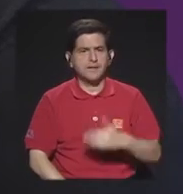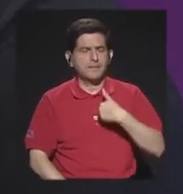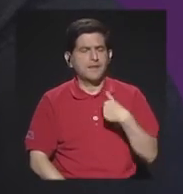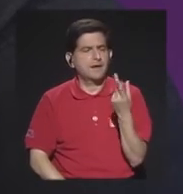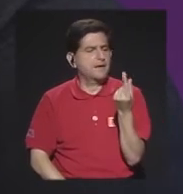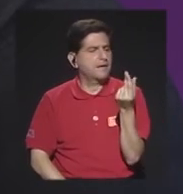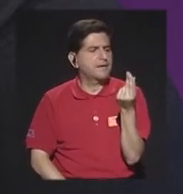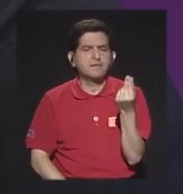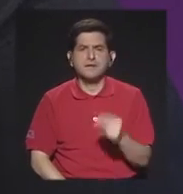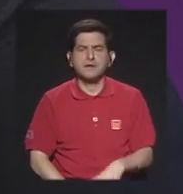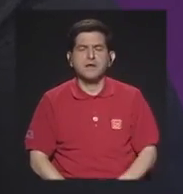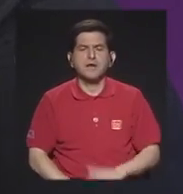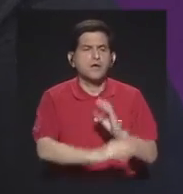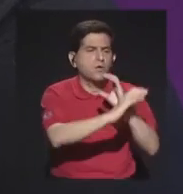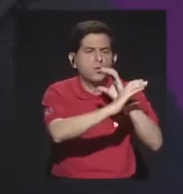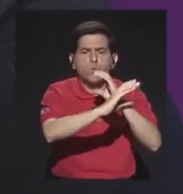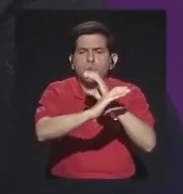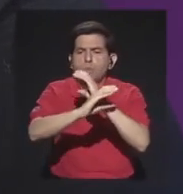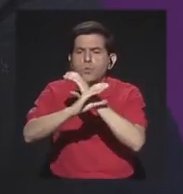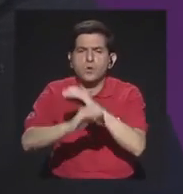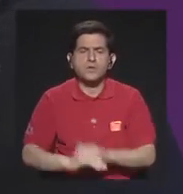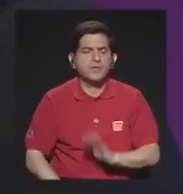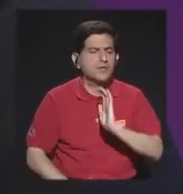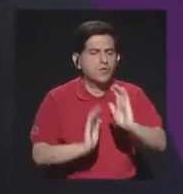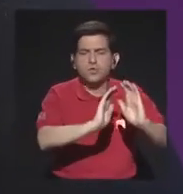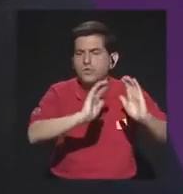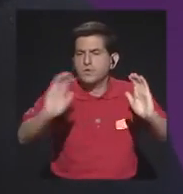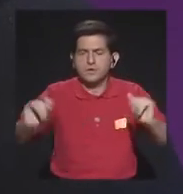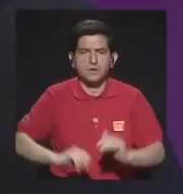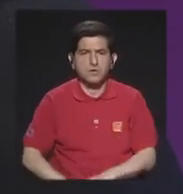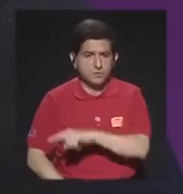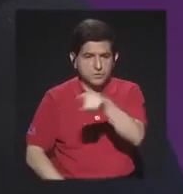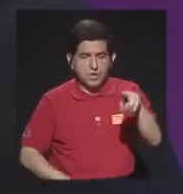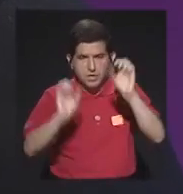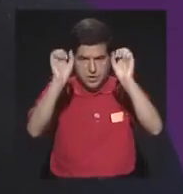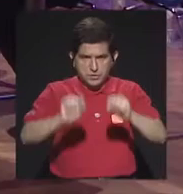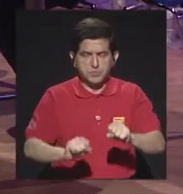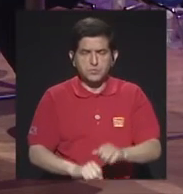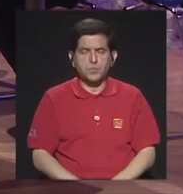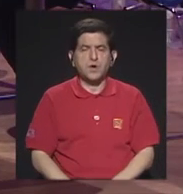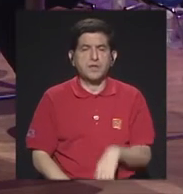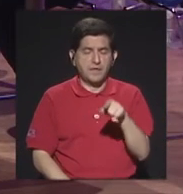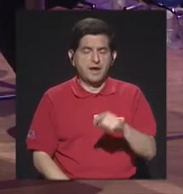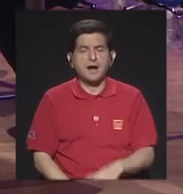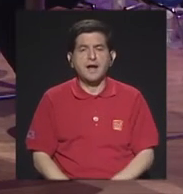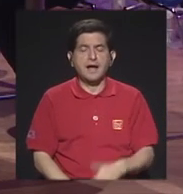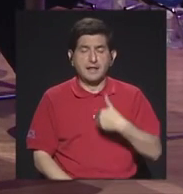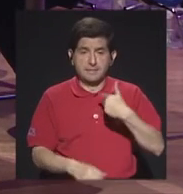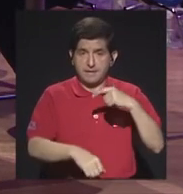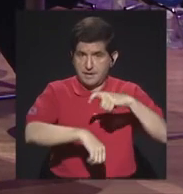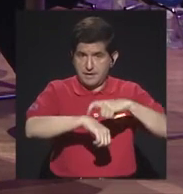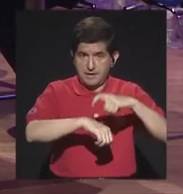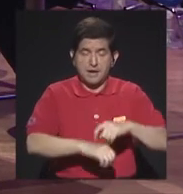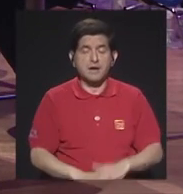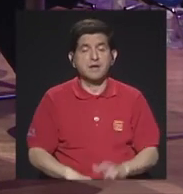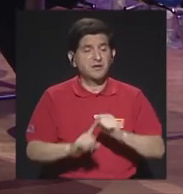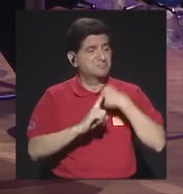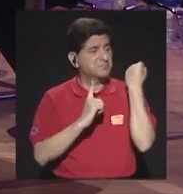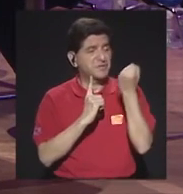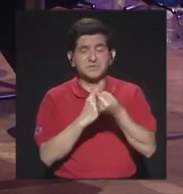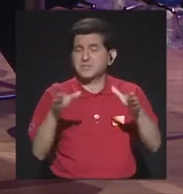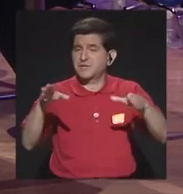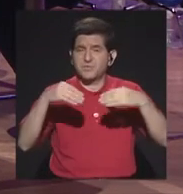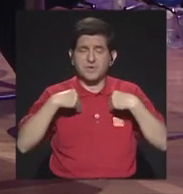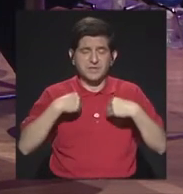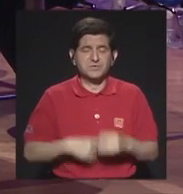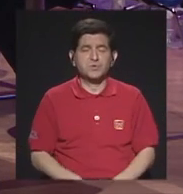recursos para el cuidado de la niñez, ¿verdad? Para que ellas puedan liberar su tiempo. En tanto, esta sociedad todavía no asume el cuidado